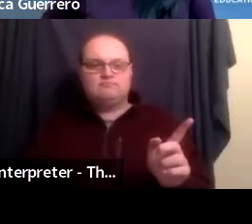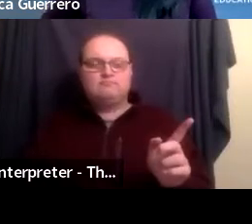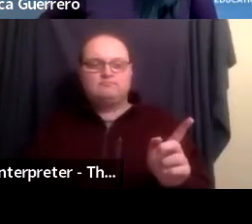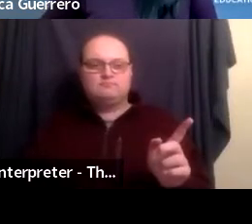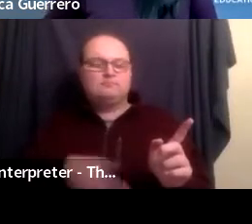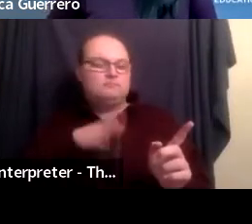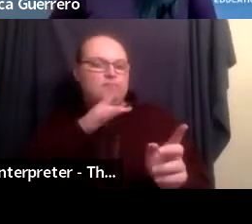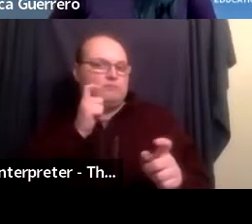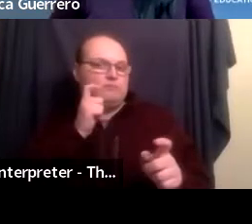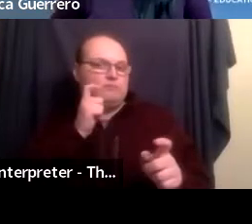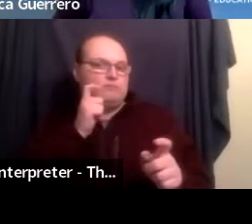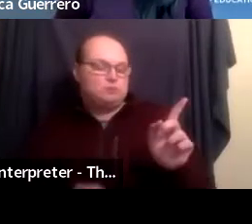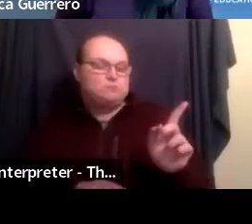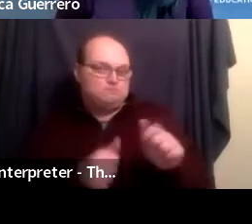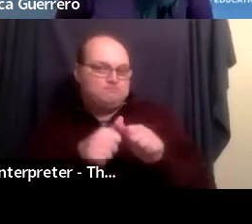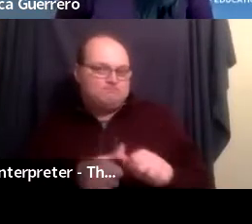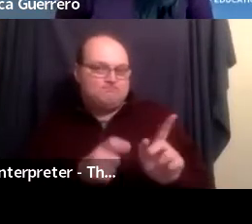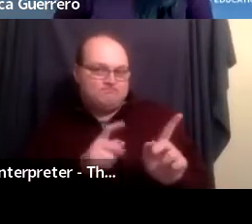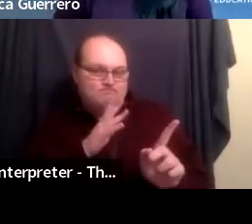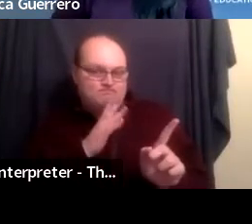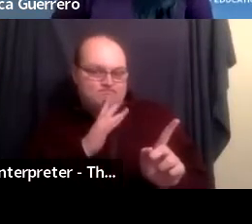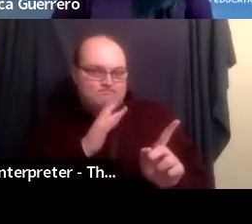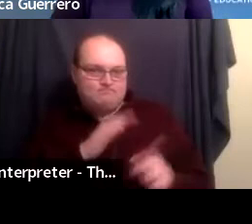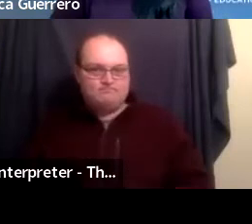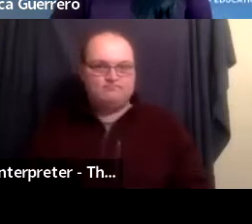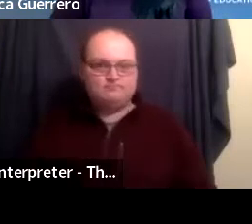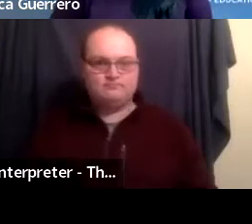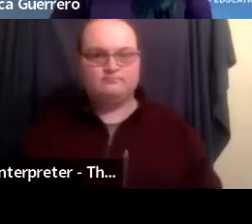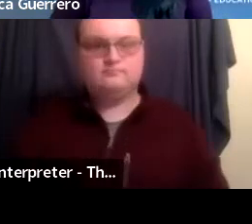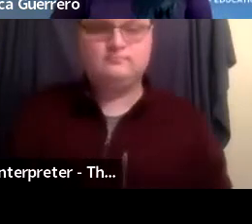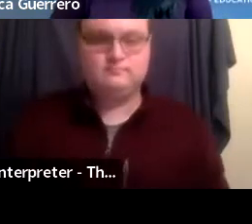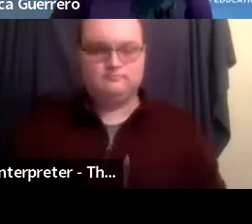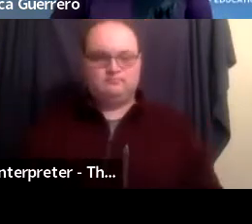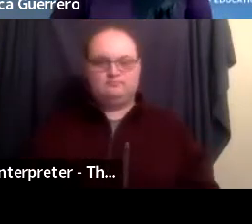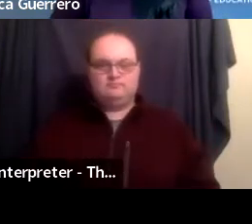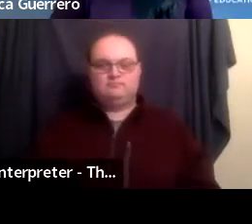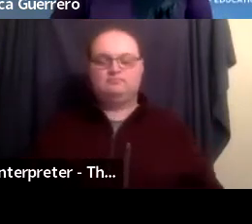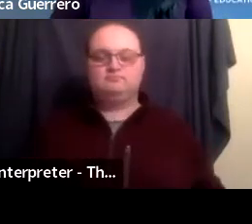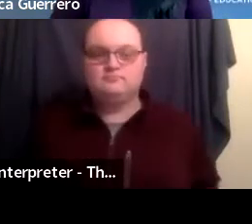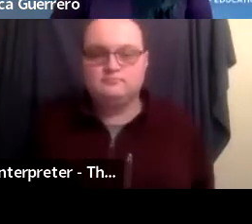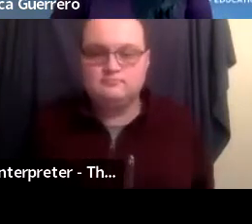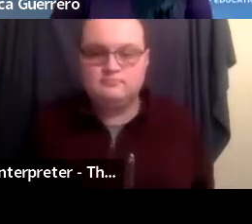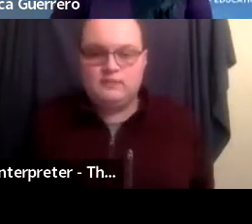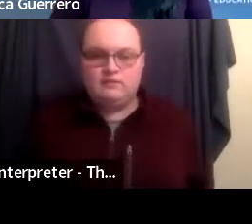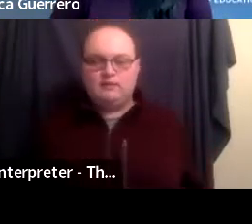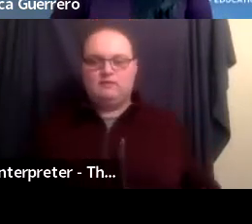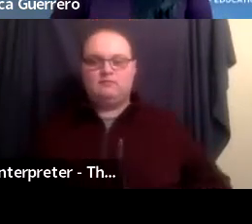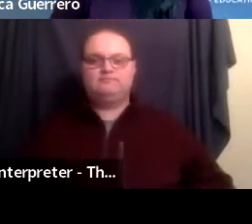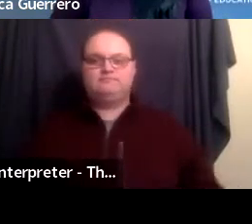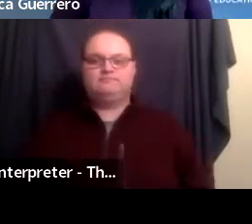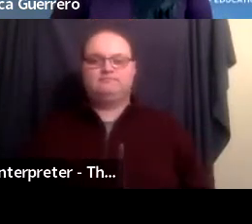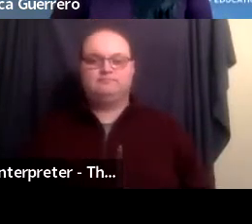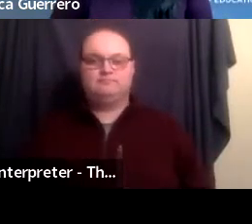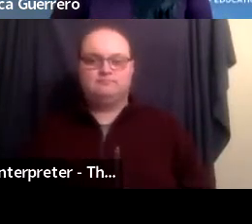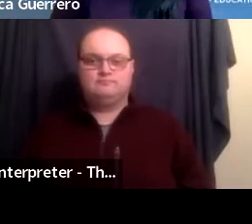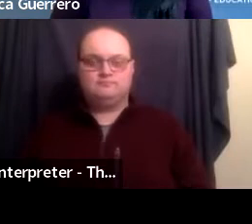Es otro problema, los autobuses. Cuando a mi niña le tocaría agarrar un autobús para allá, un bus escolar, los